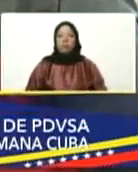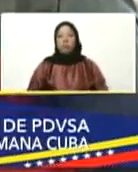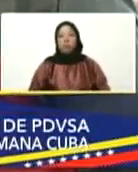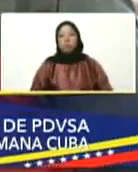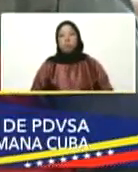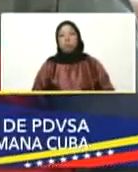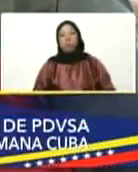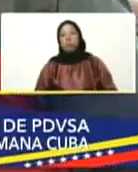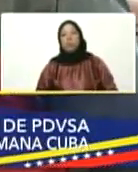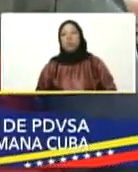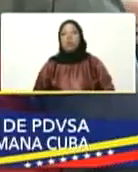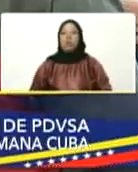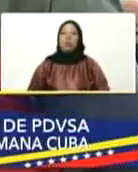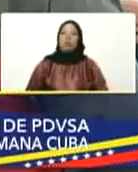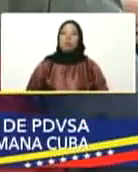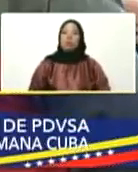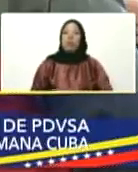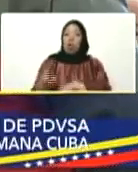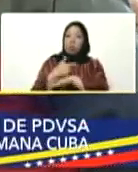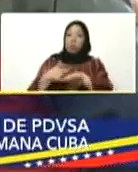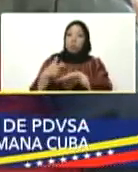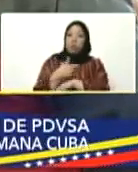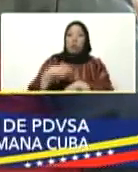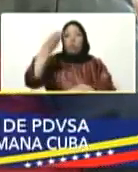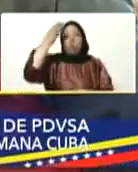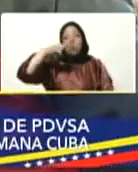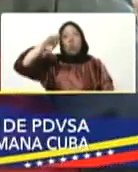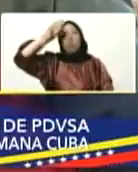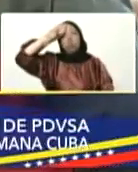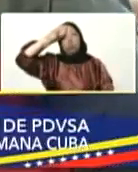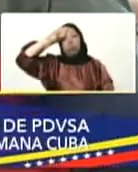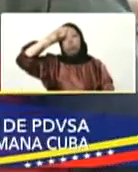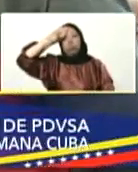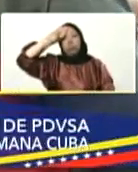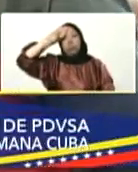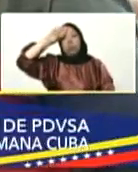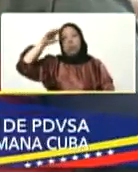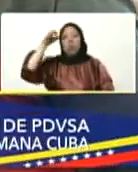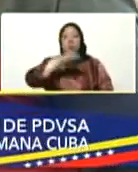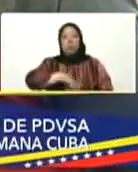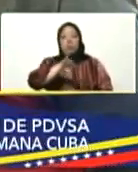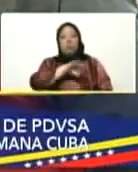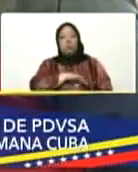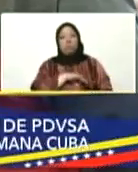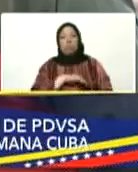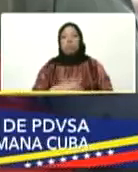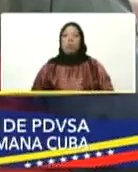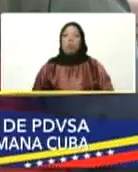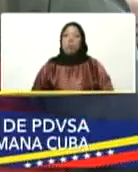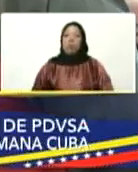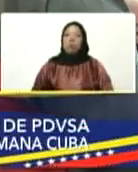gobierno de la República de Cuba nos honró, señor presidente, nos honró